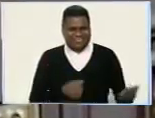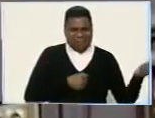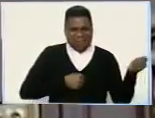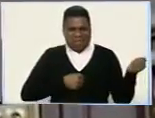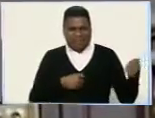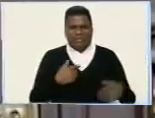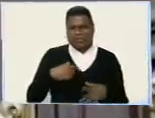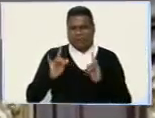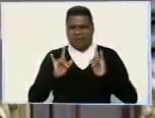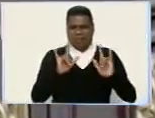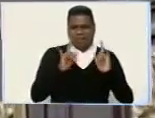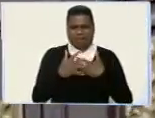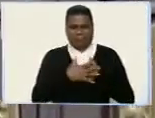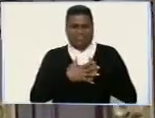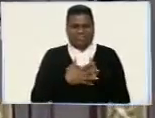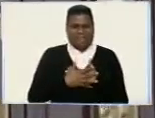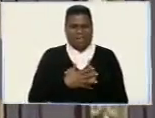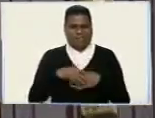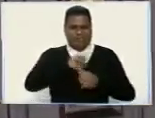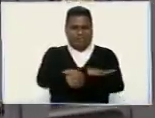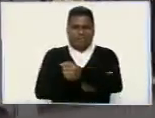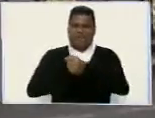de Carolis, ¿no? De su fuerza, de su pasión,